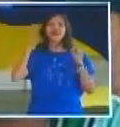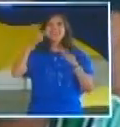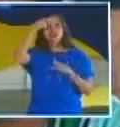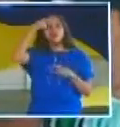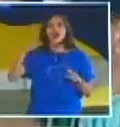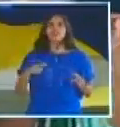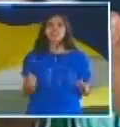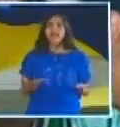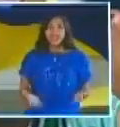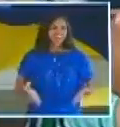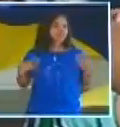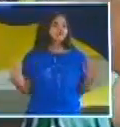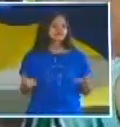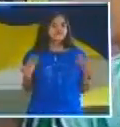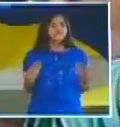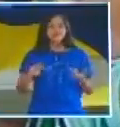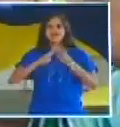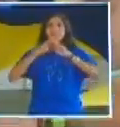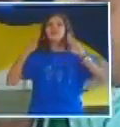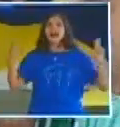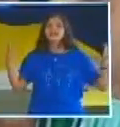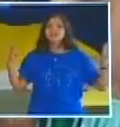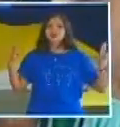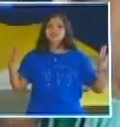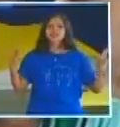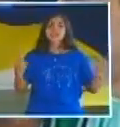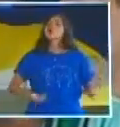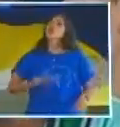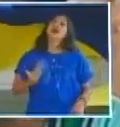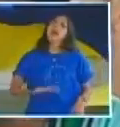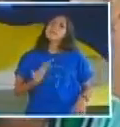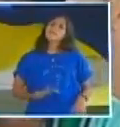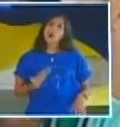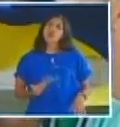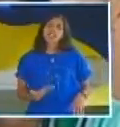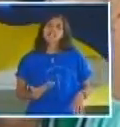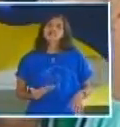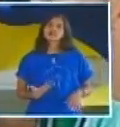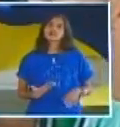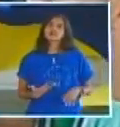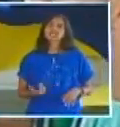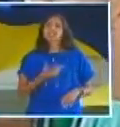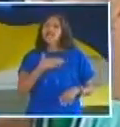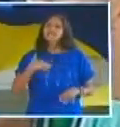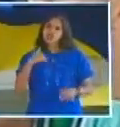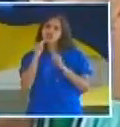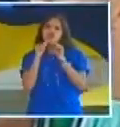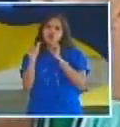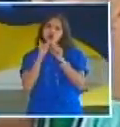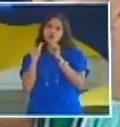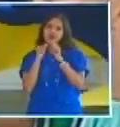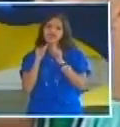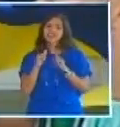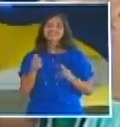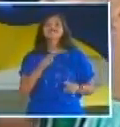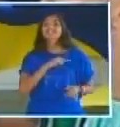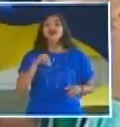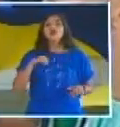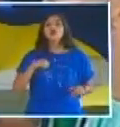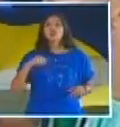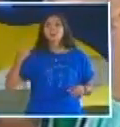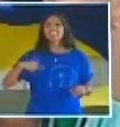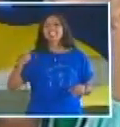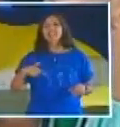pueblo está ávido de paz, presidente. Y lo más importante es, le quiero informar que nosotros